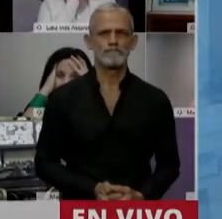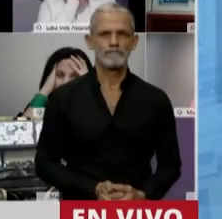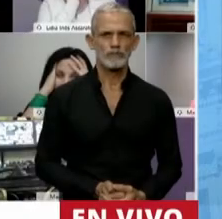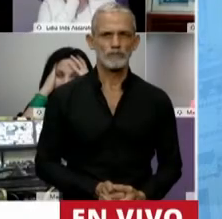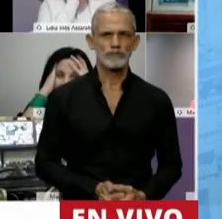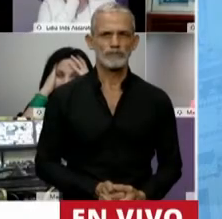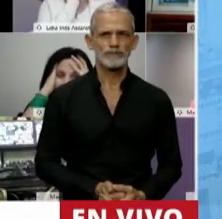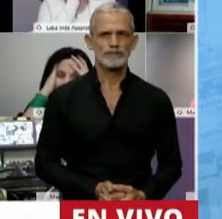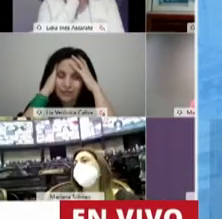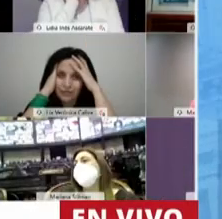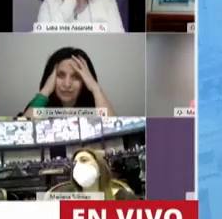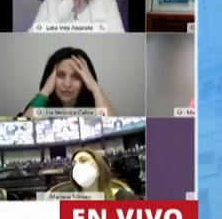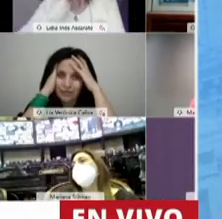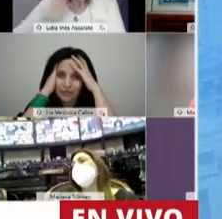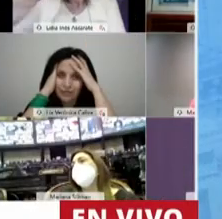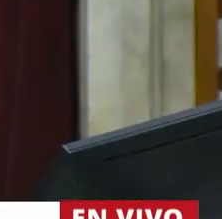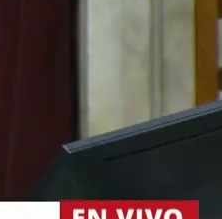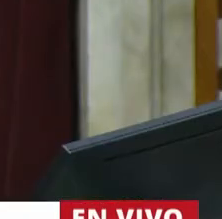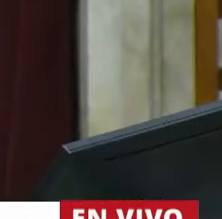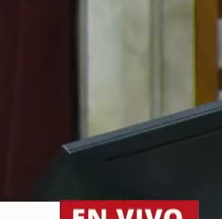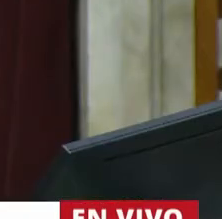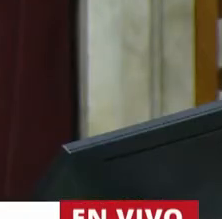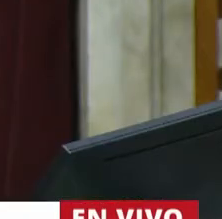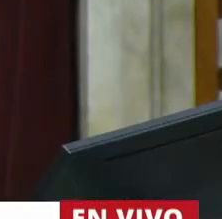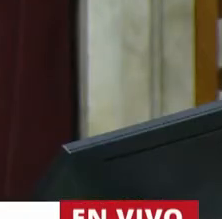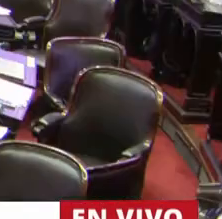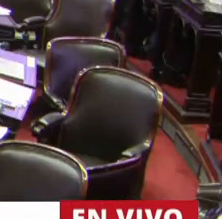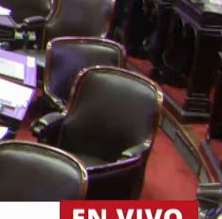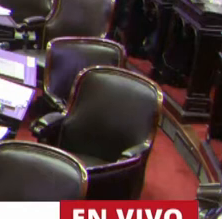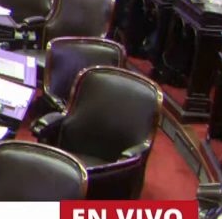En el uso de la palabra, el diputado Martín Verón Garay.